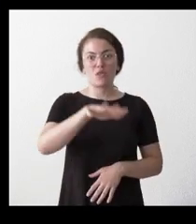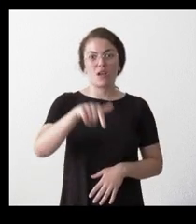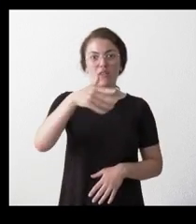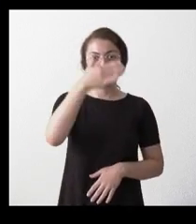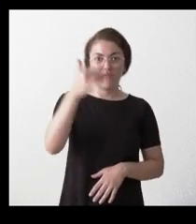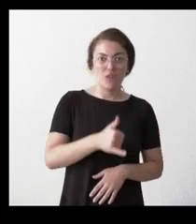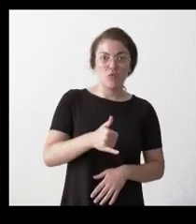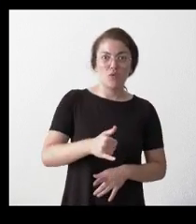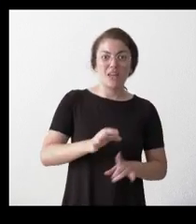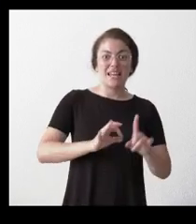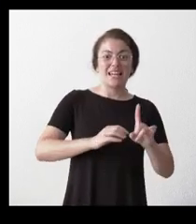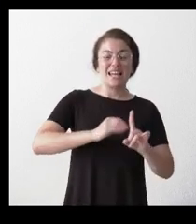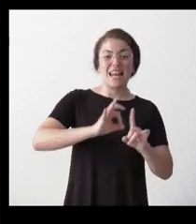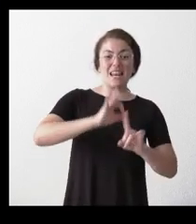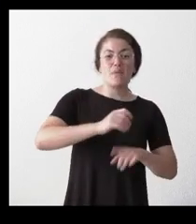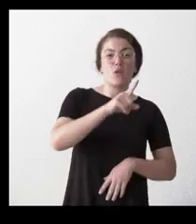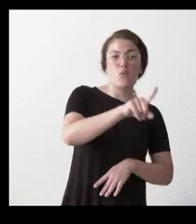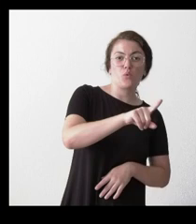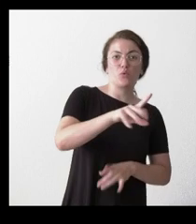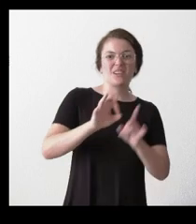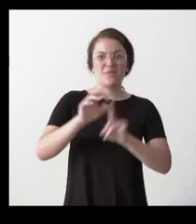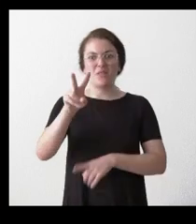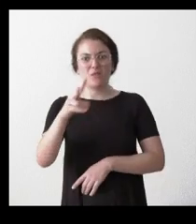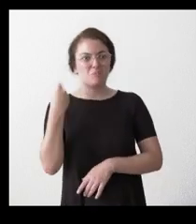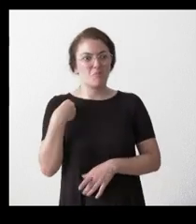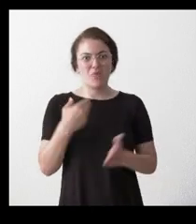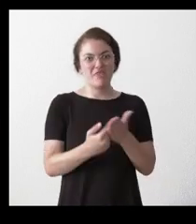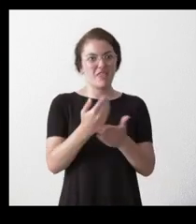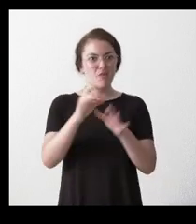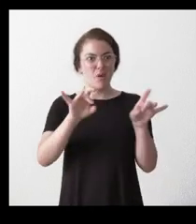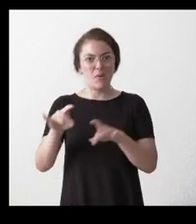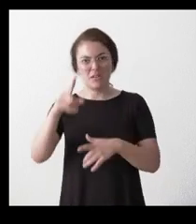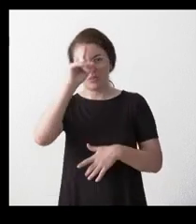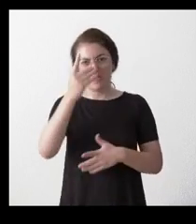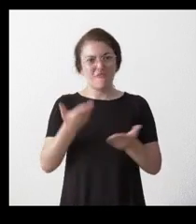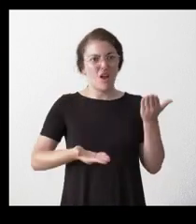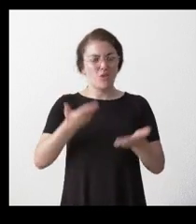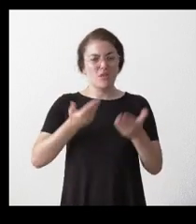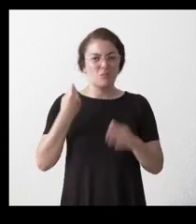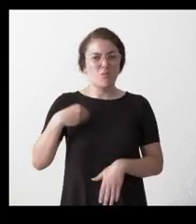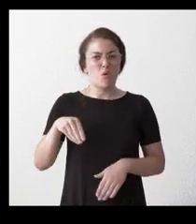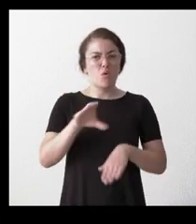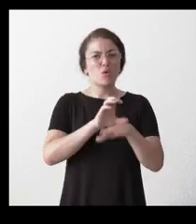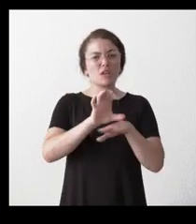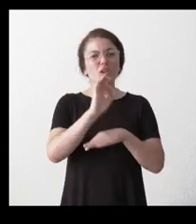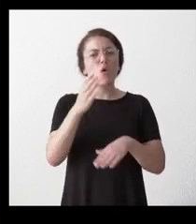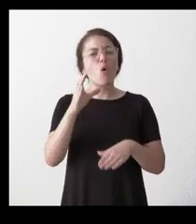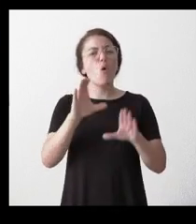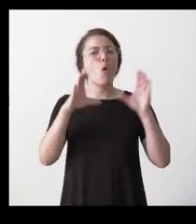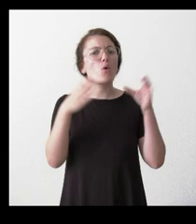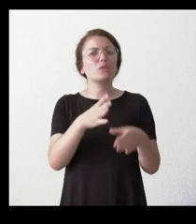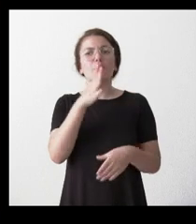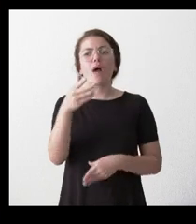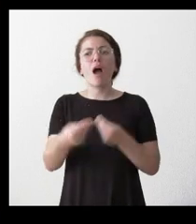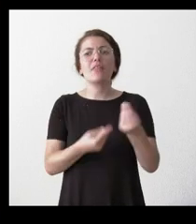2 que llegaron a ser en los mismos días. ¿Cuál es la valoración de la consejería o de la Junta de qué ha pasado y